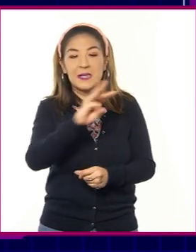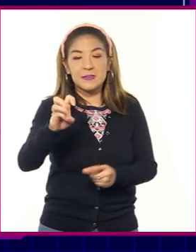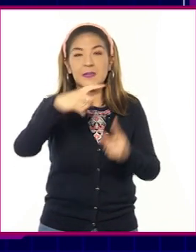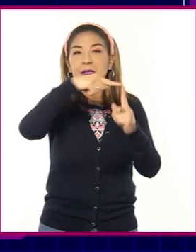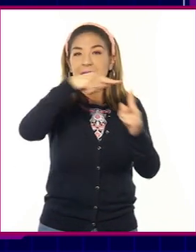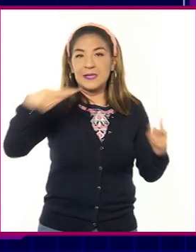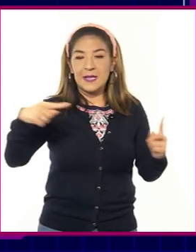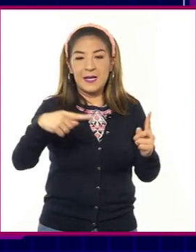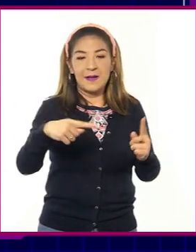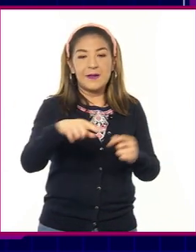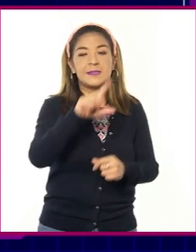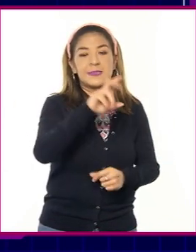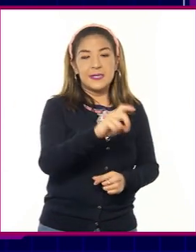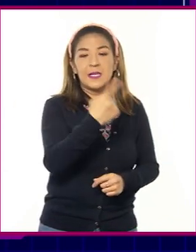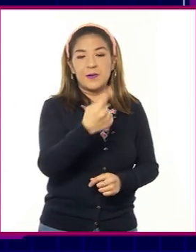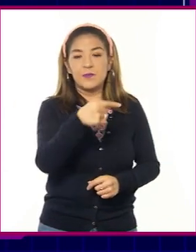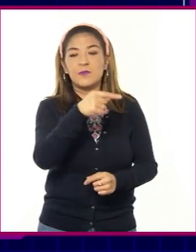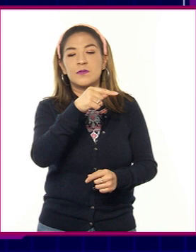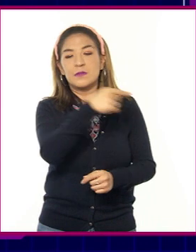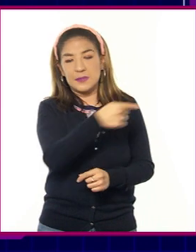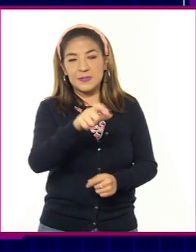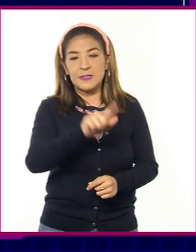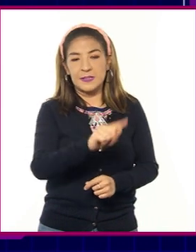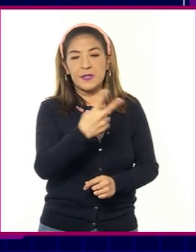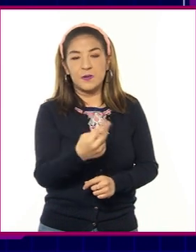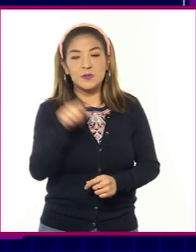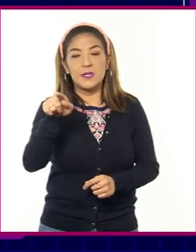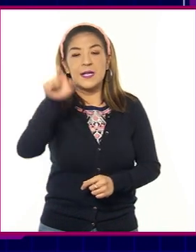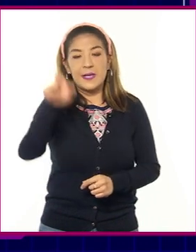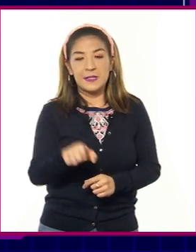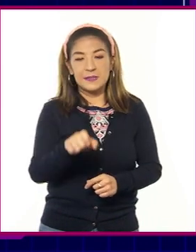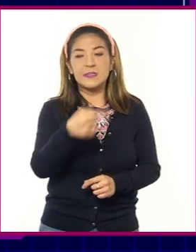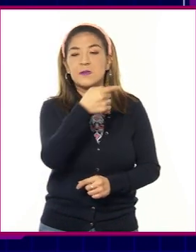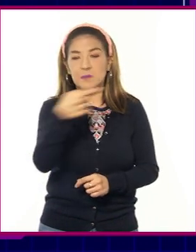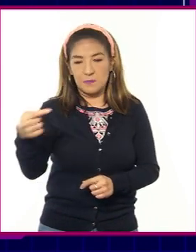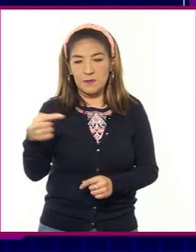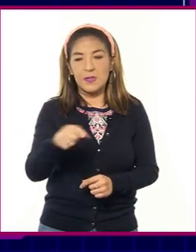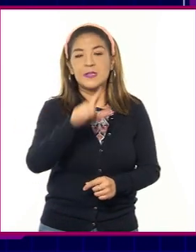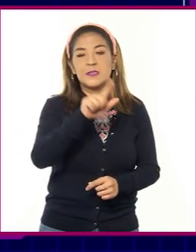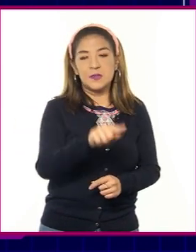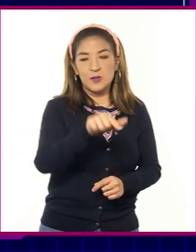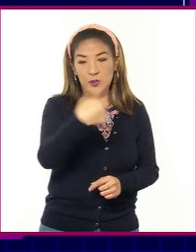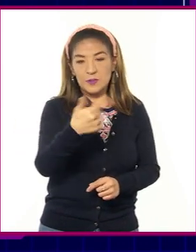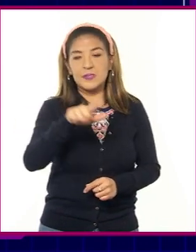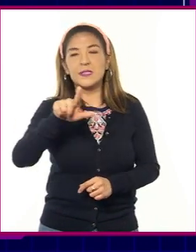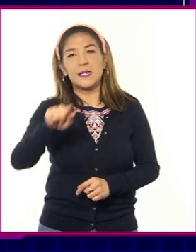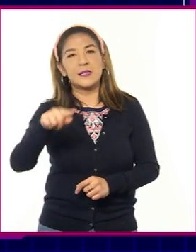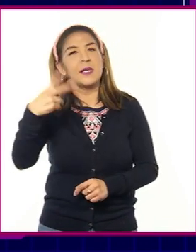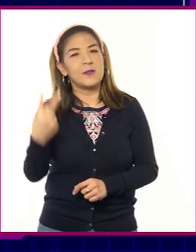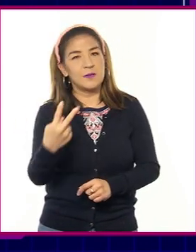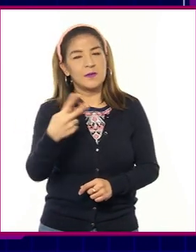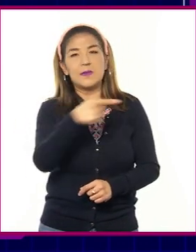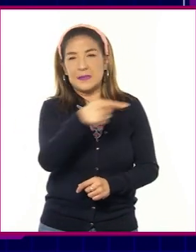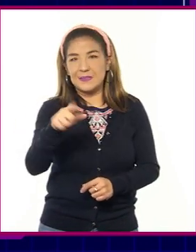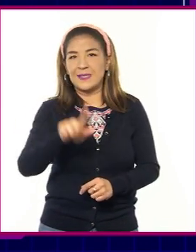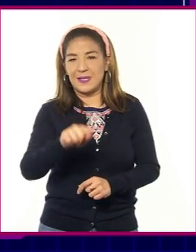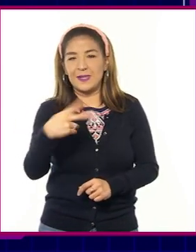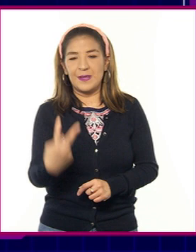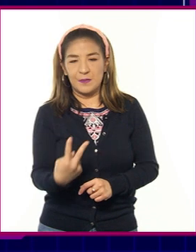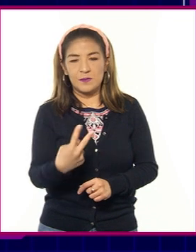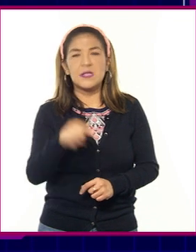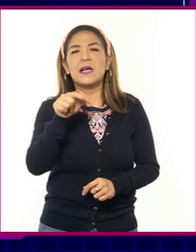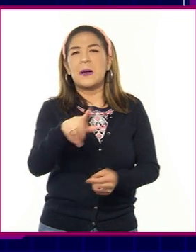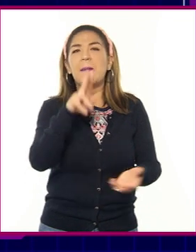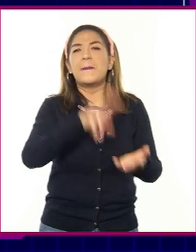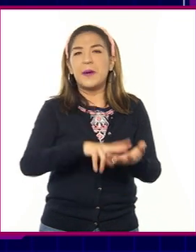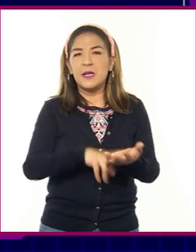a 31/72 como x es igual a 12/72. Al resolver esta